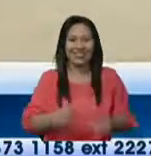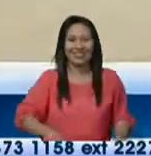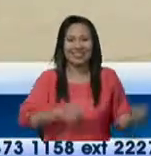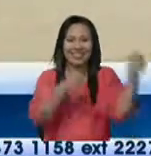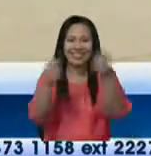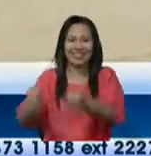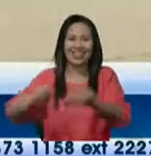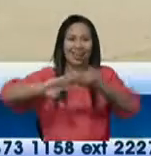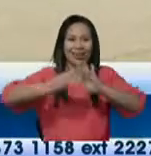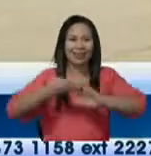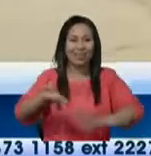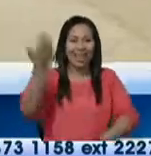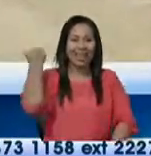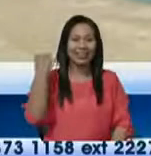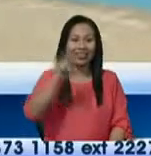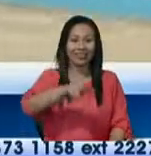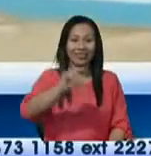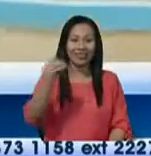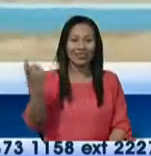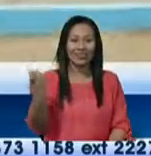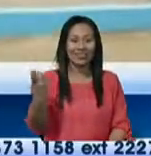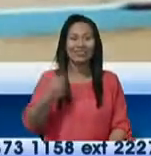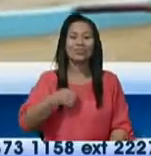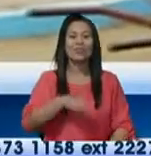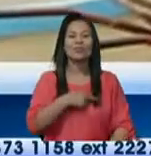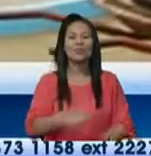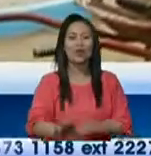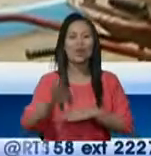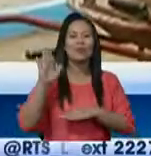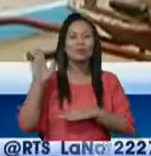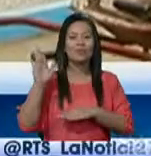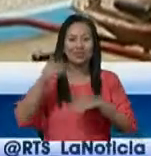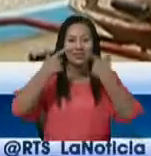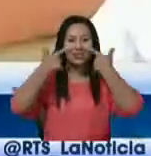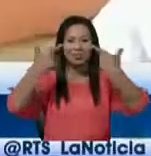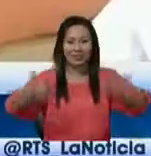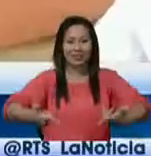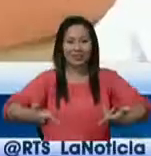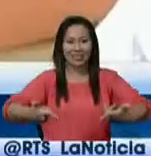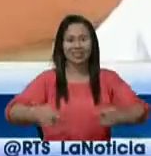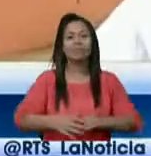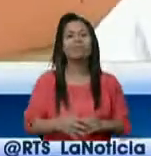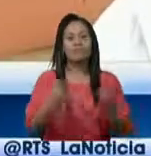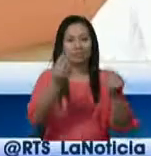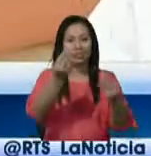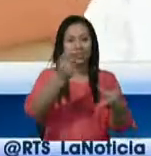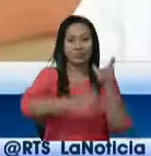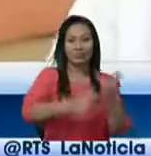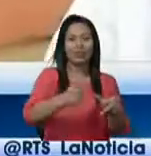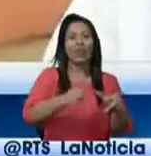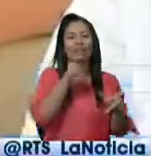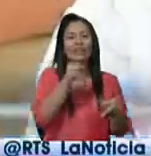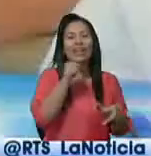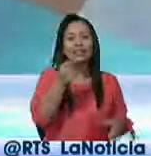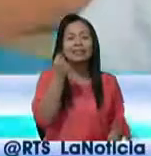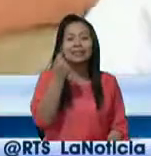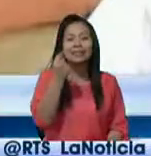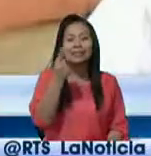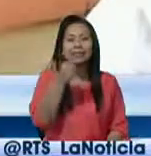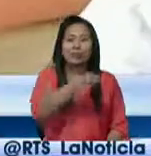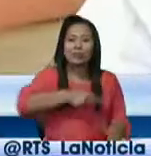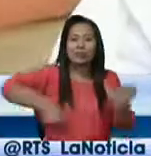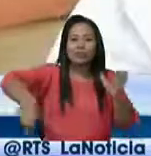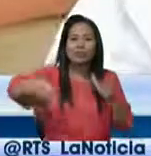en el 2011. Nuestro compromiso es mantenerla, cuidarla. Hay mucha gente que todavía no comprende que las áreas verdes